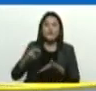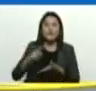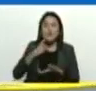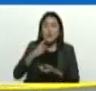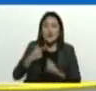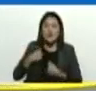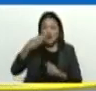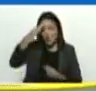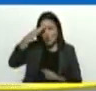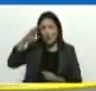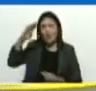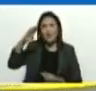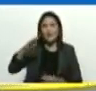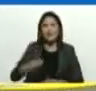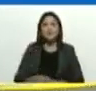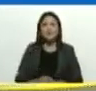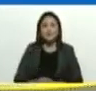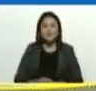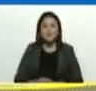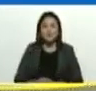cubanos, de Caguairán".